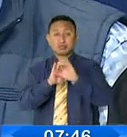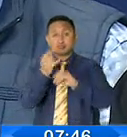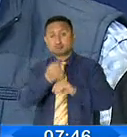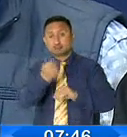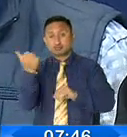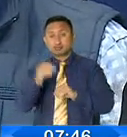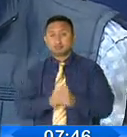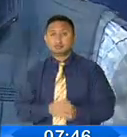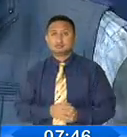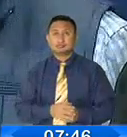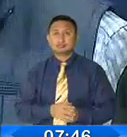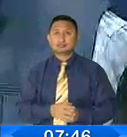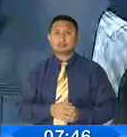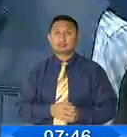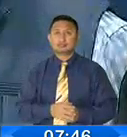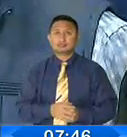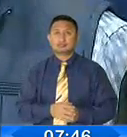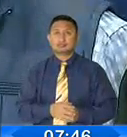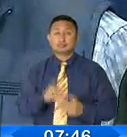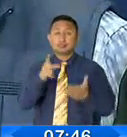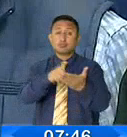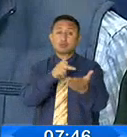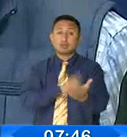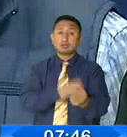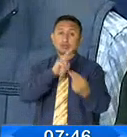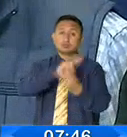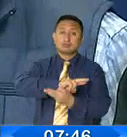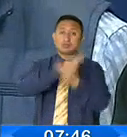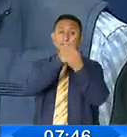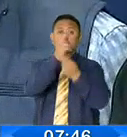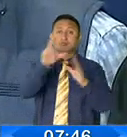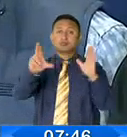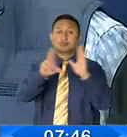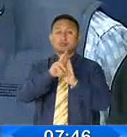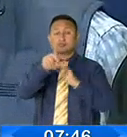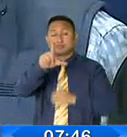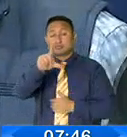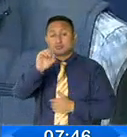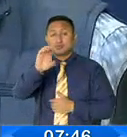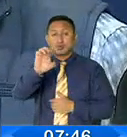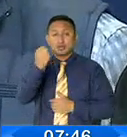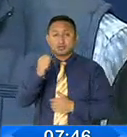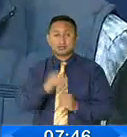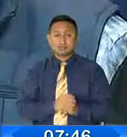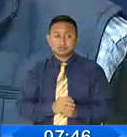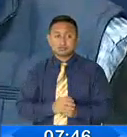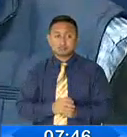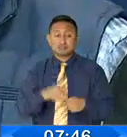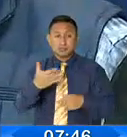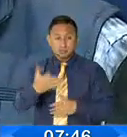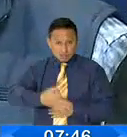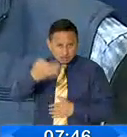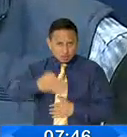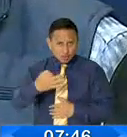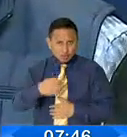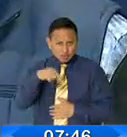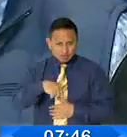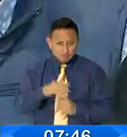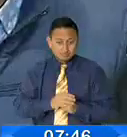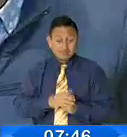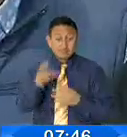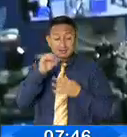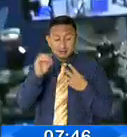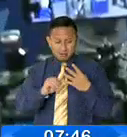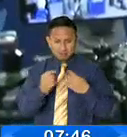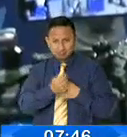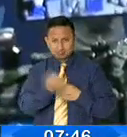Ciudadana. Un proyecto de reforma a la Ley de Educación Superior. Y téngalo por seguro que vamos a eliminar la CENESID.